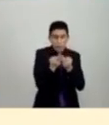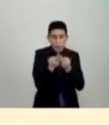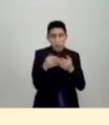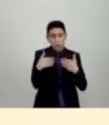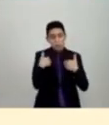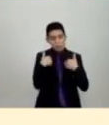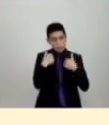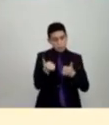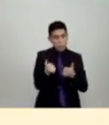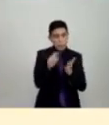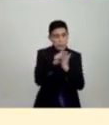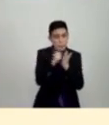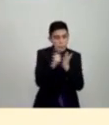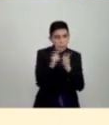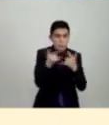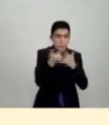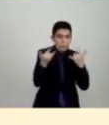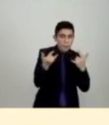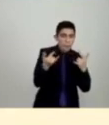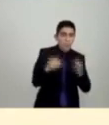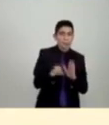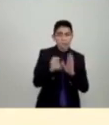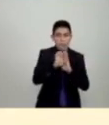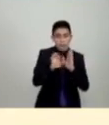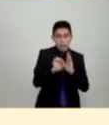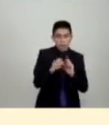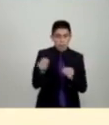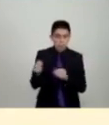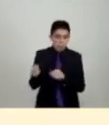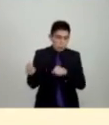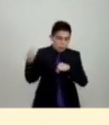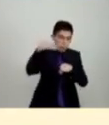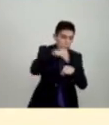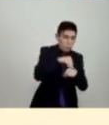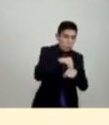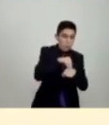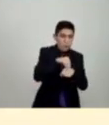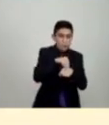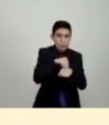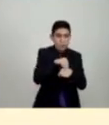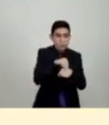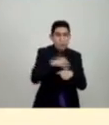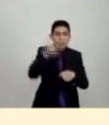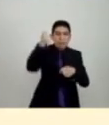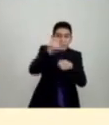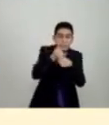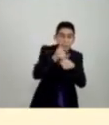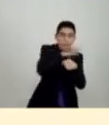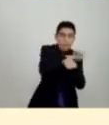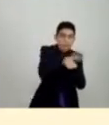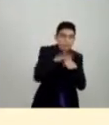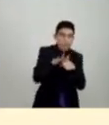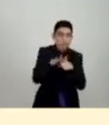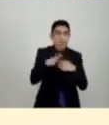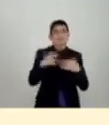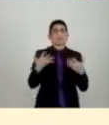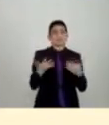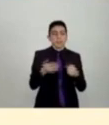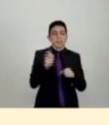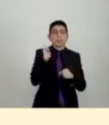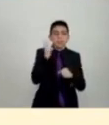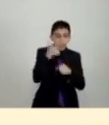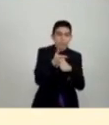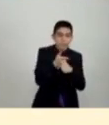a tu personaje en una situación imposible, trabaja hasta colocarlo en una situación imposible, y decía, ahí está la